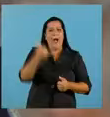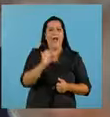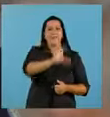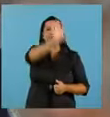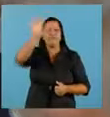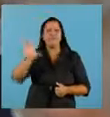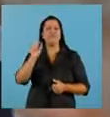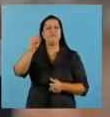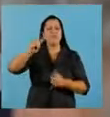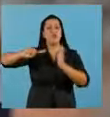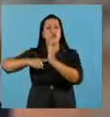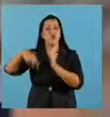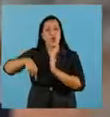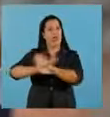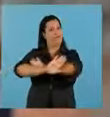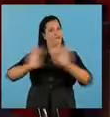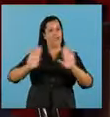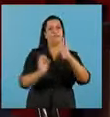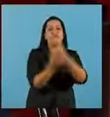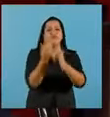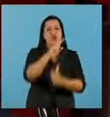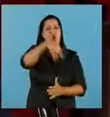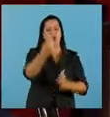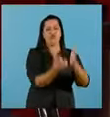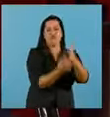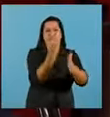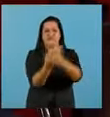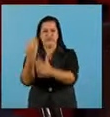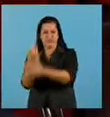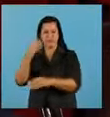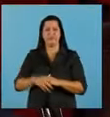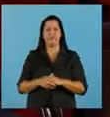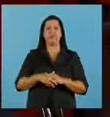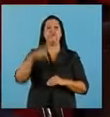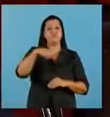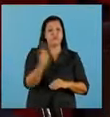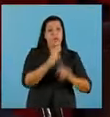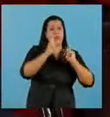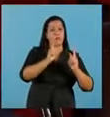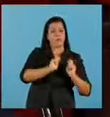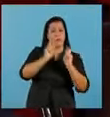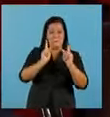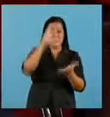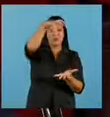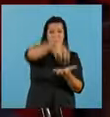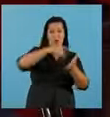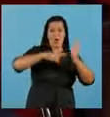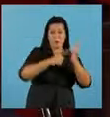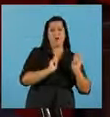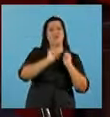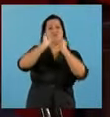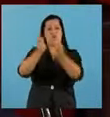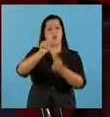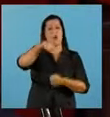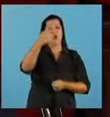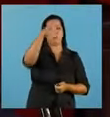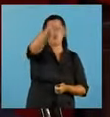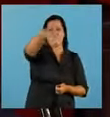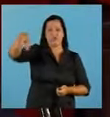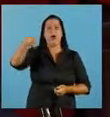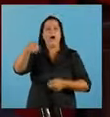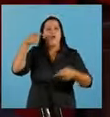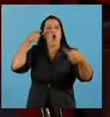en el ámbito de la Ciudad Autónoma de Buenos Aires. Transferiremos parte de esa jurisdicción a la ciudad, que así logrará